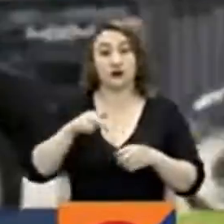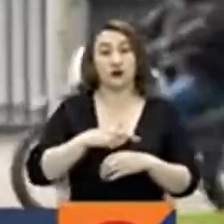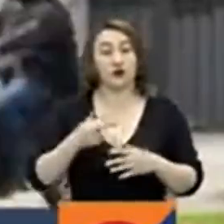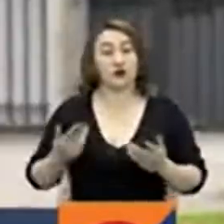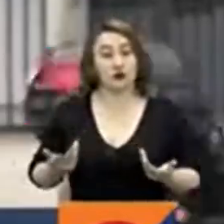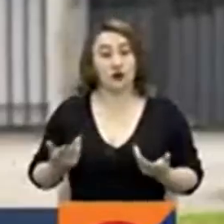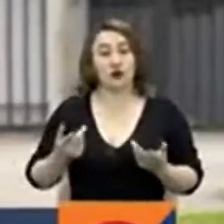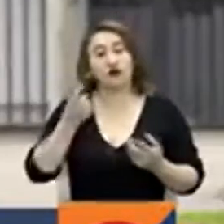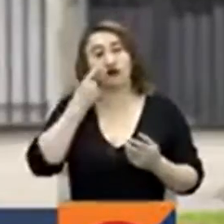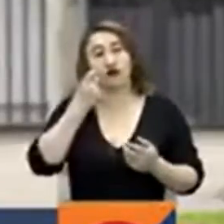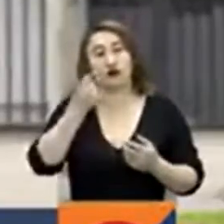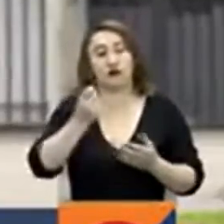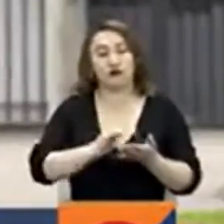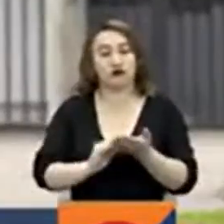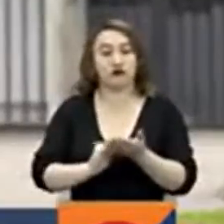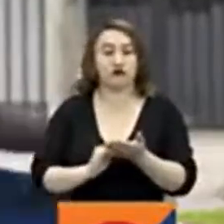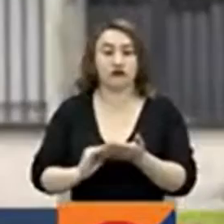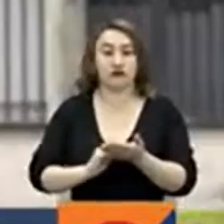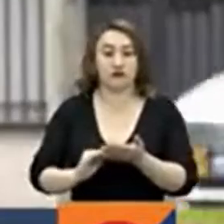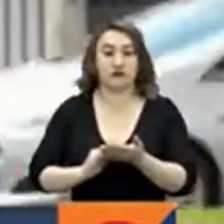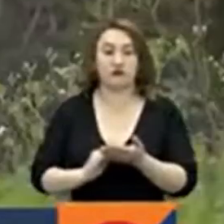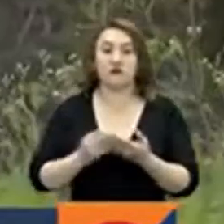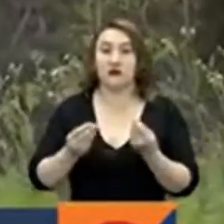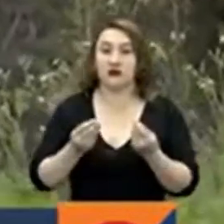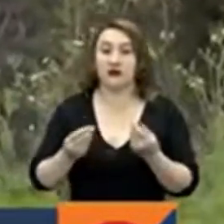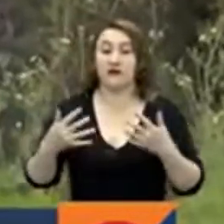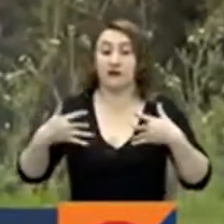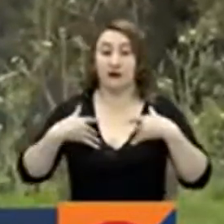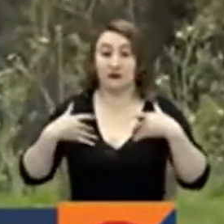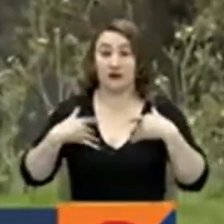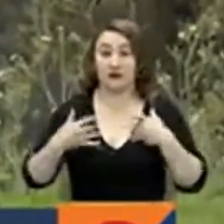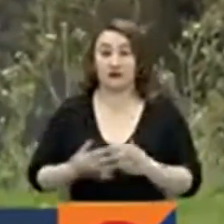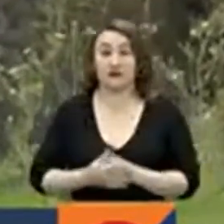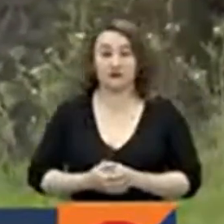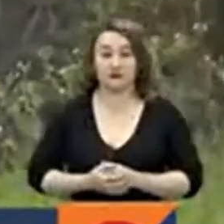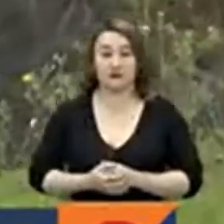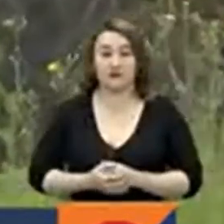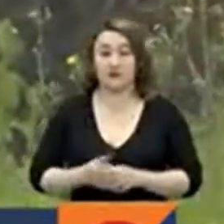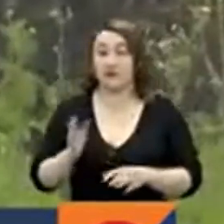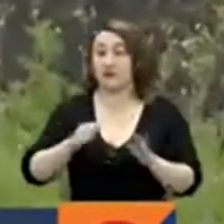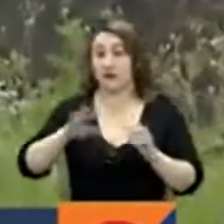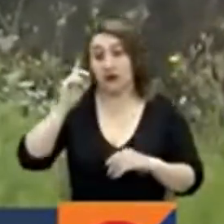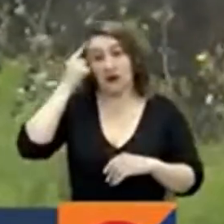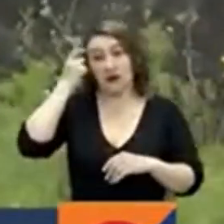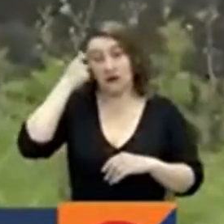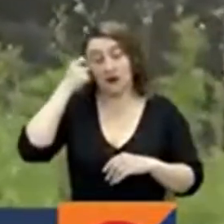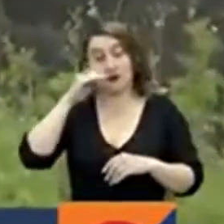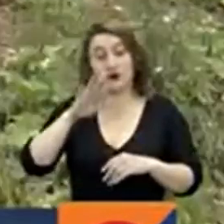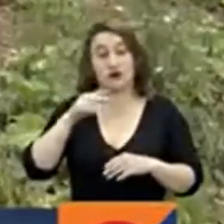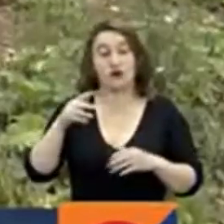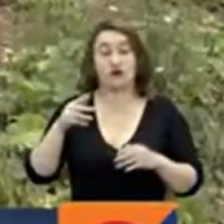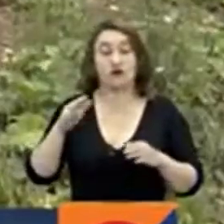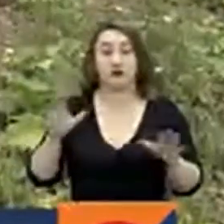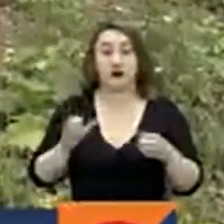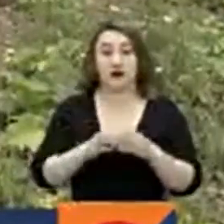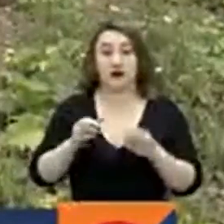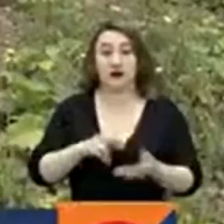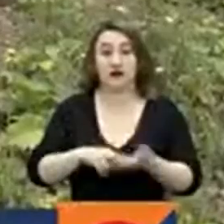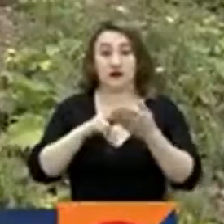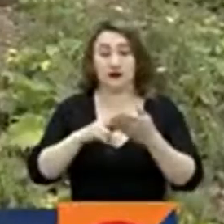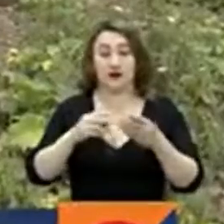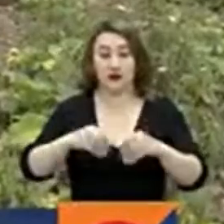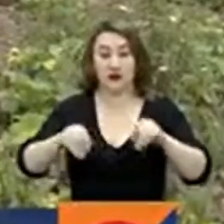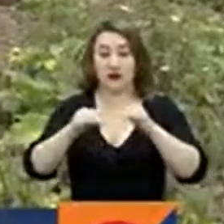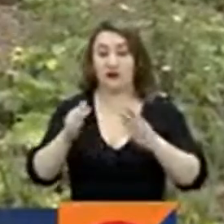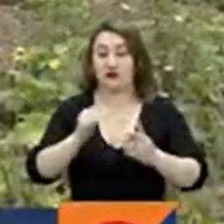la reparación para las víctimas. Su mayor reto como director de la Unidad de Restitución de Tierras será equiparar la